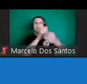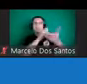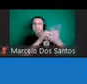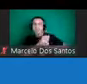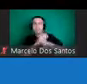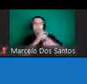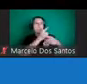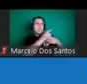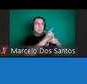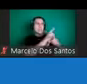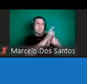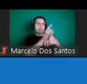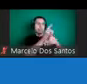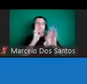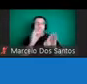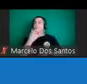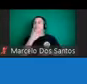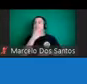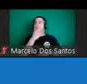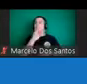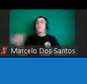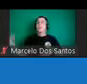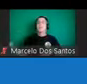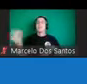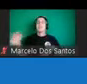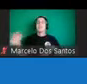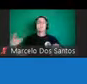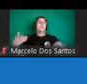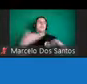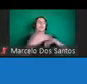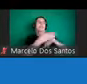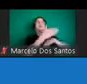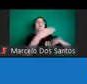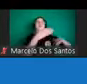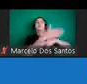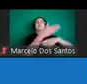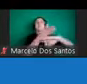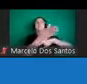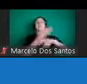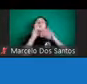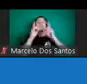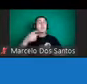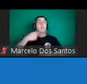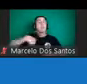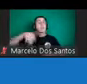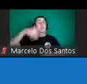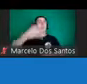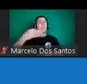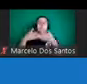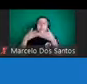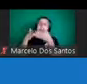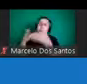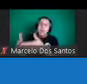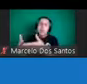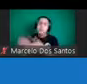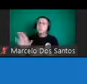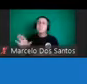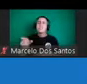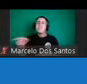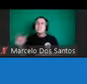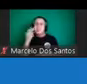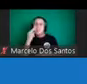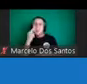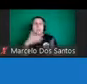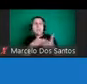está presentando en ese momento, a lo mejor hubo un olvido de tareas, o al cambiar las tareas tengo que volver a observar el